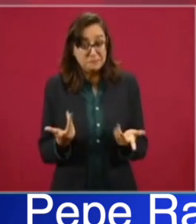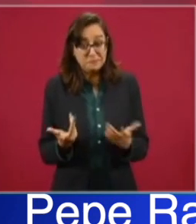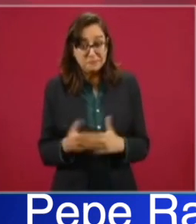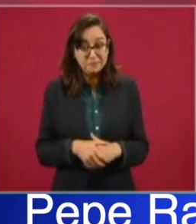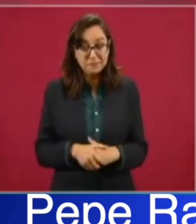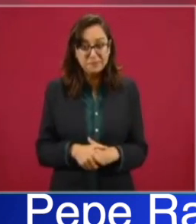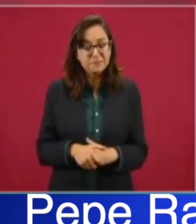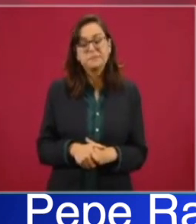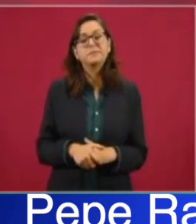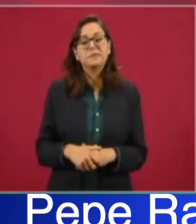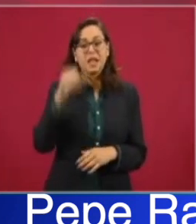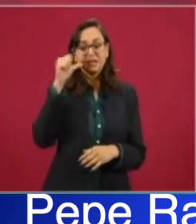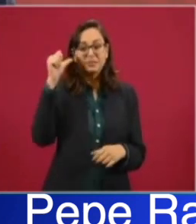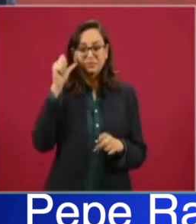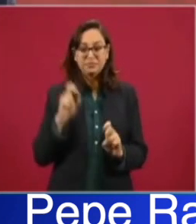Ayer que hubo viento,